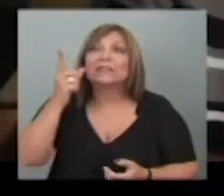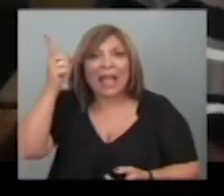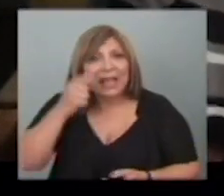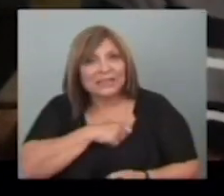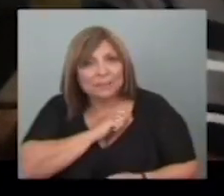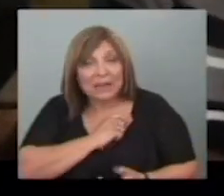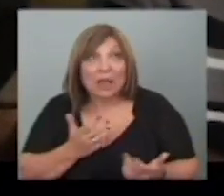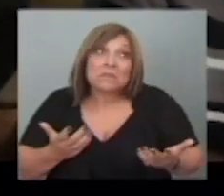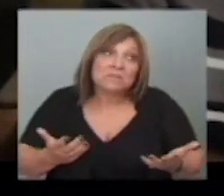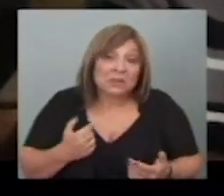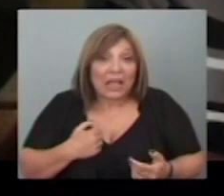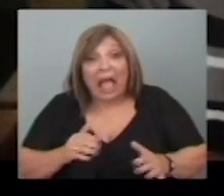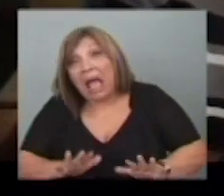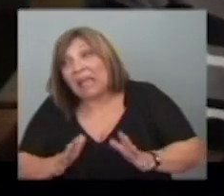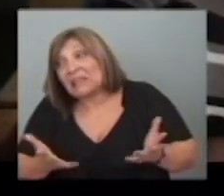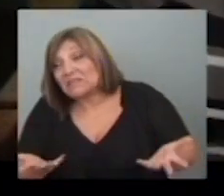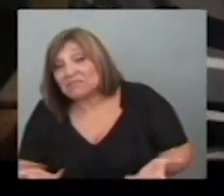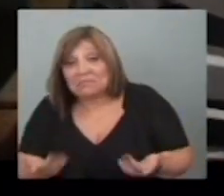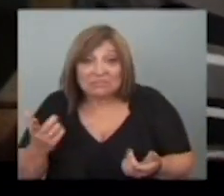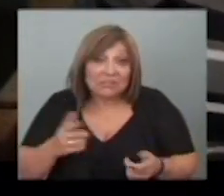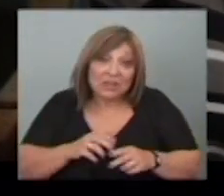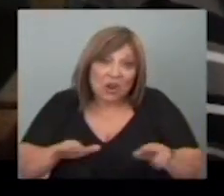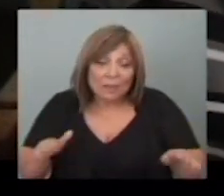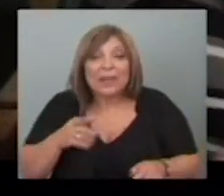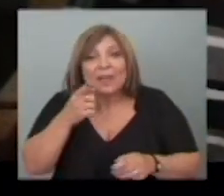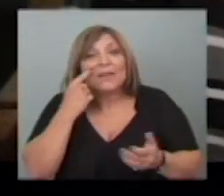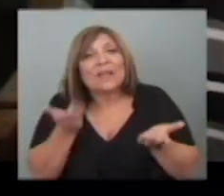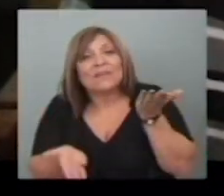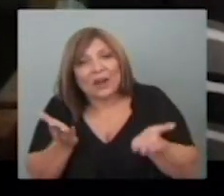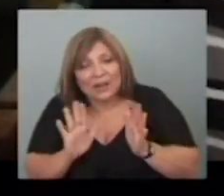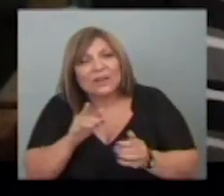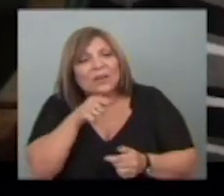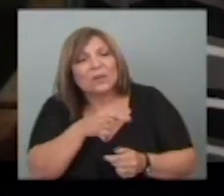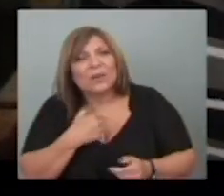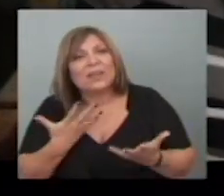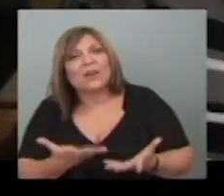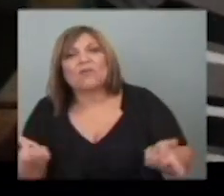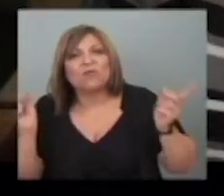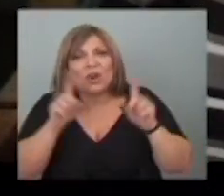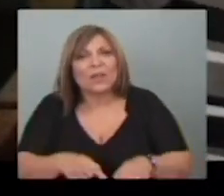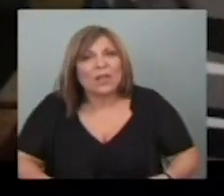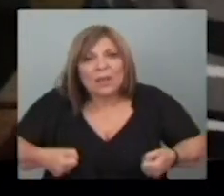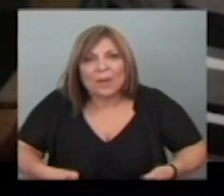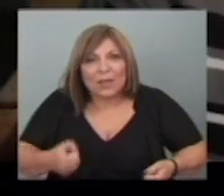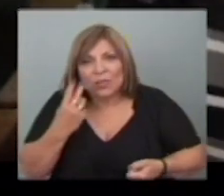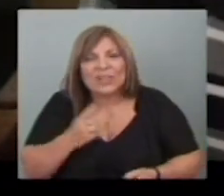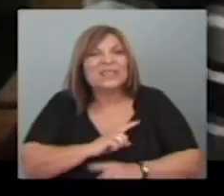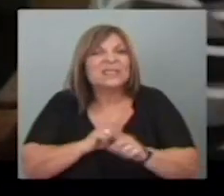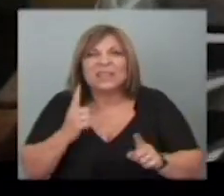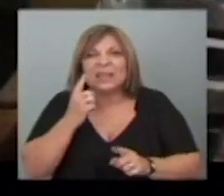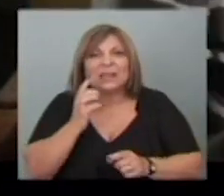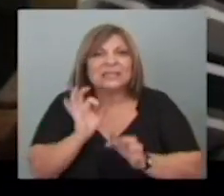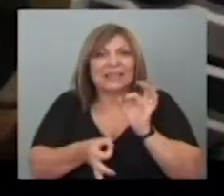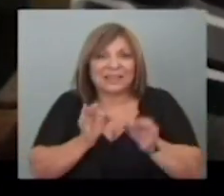le digo, yo no estoy ahí. Dice, bueno, vamos a valorarlo. Porque yo le dije, vos, digo, me voy a volver con 2 maletas y sin un mango, o